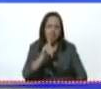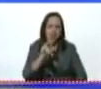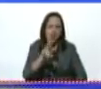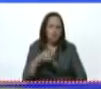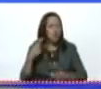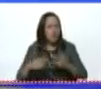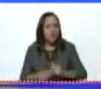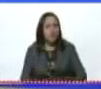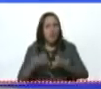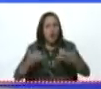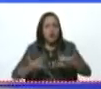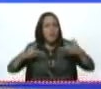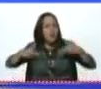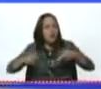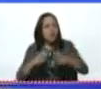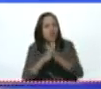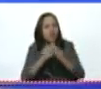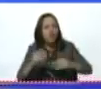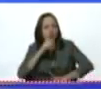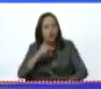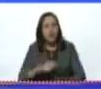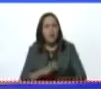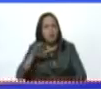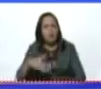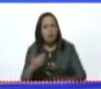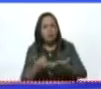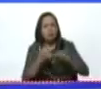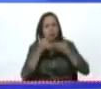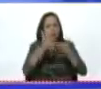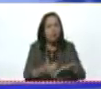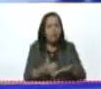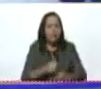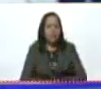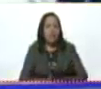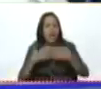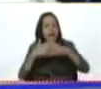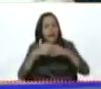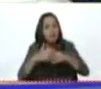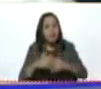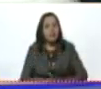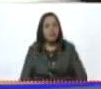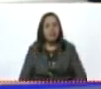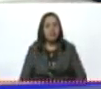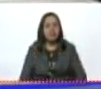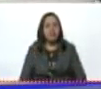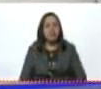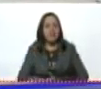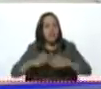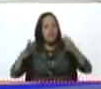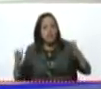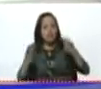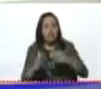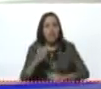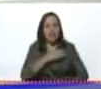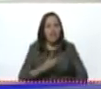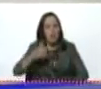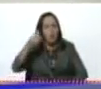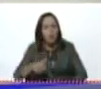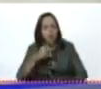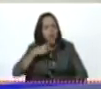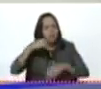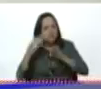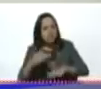lo que haya que cortar allí para garantizar la materia prima de la pequeña, mediana industria y la industria venezolana. La quiero hoy en tiempo